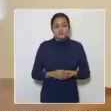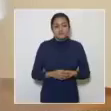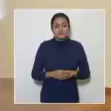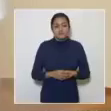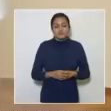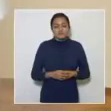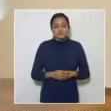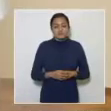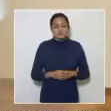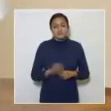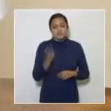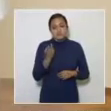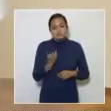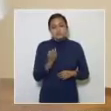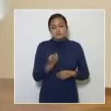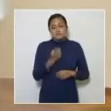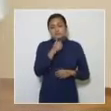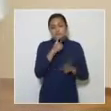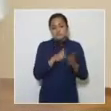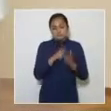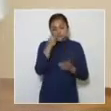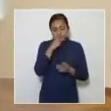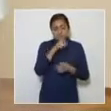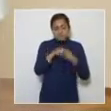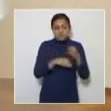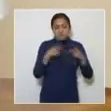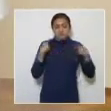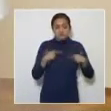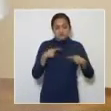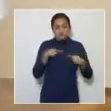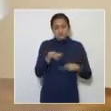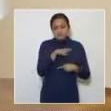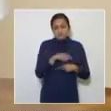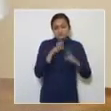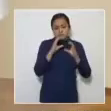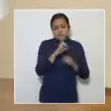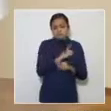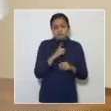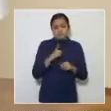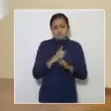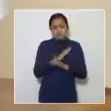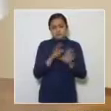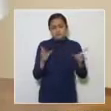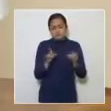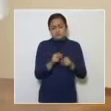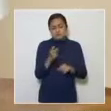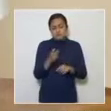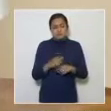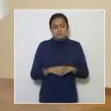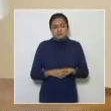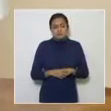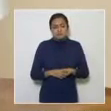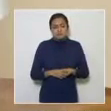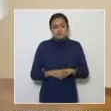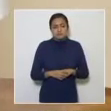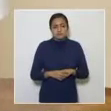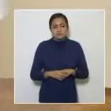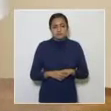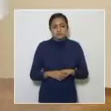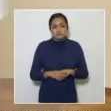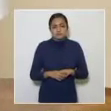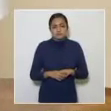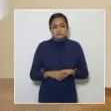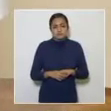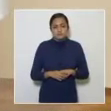sin duda el mensaje es para toda la sociedad poblana, vamos a cuidarnos más. Ya